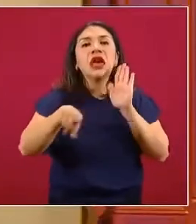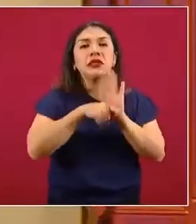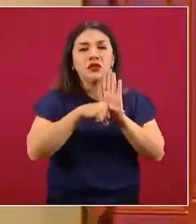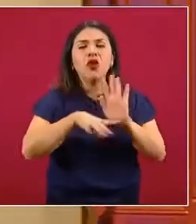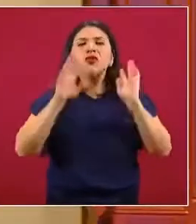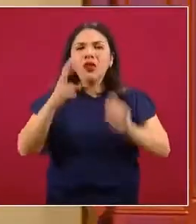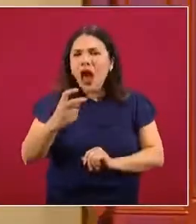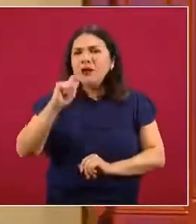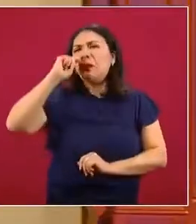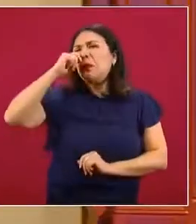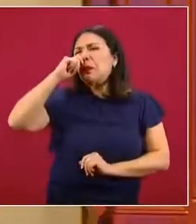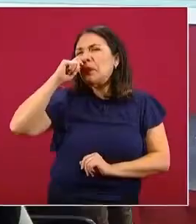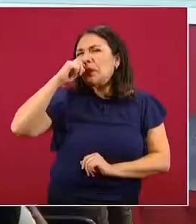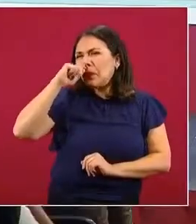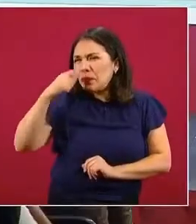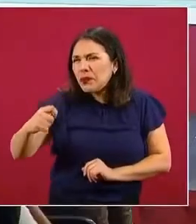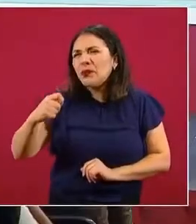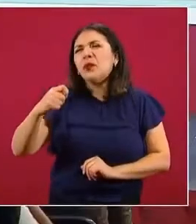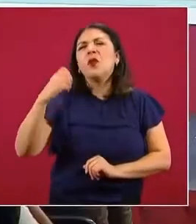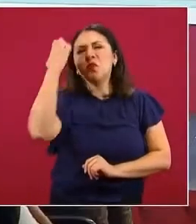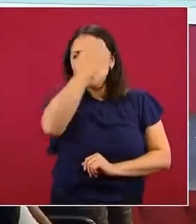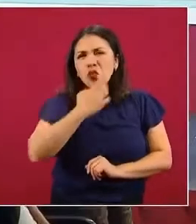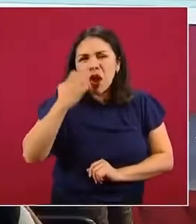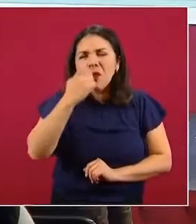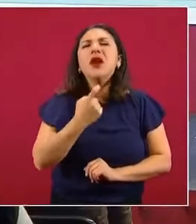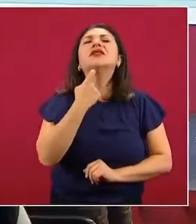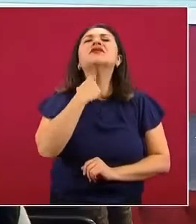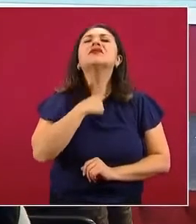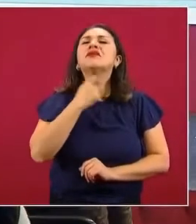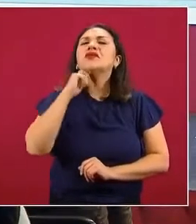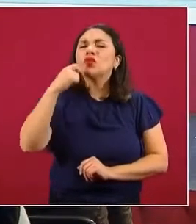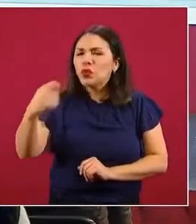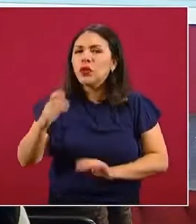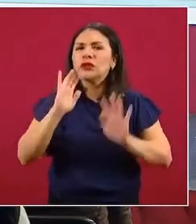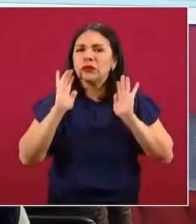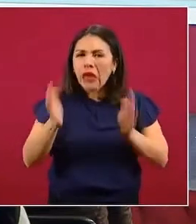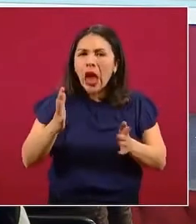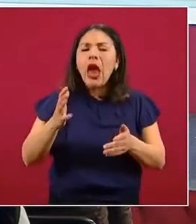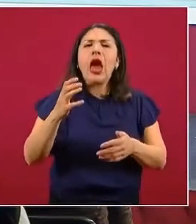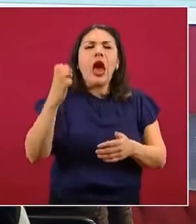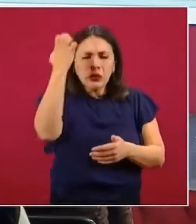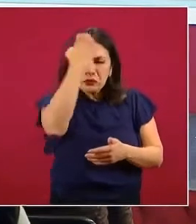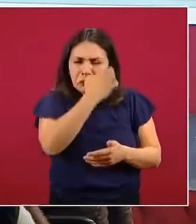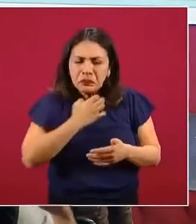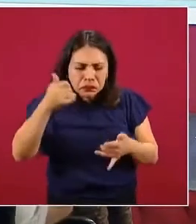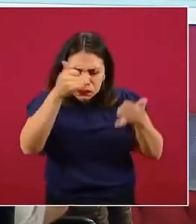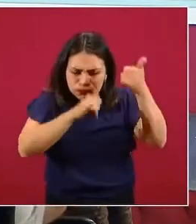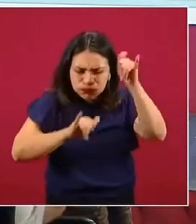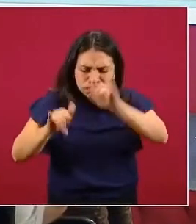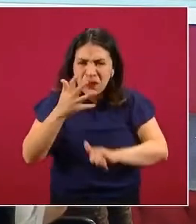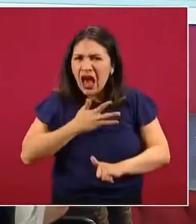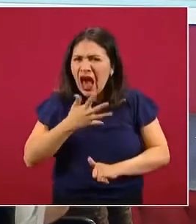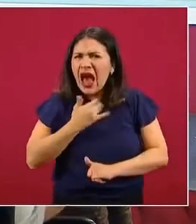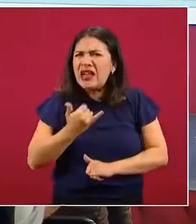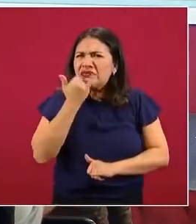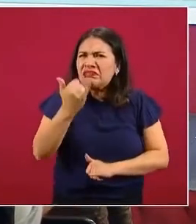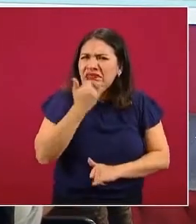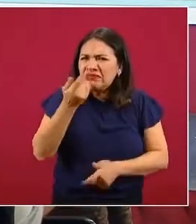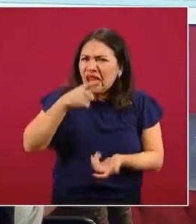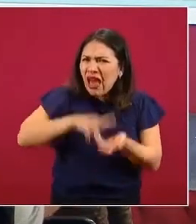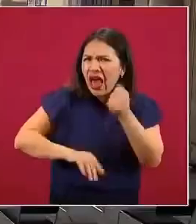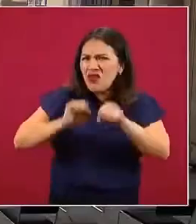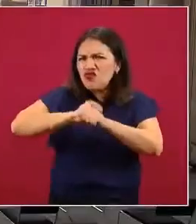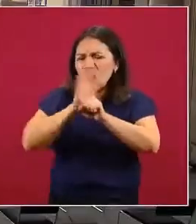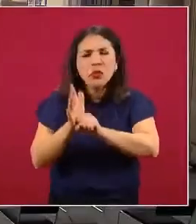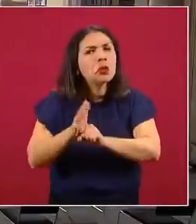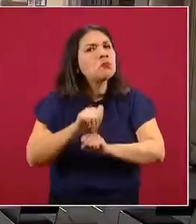el hisopo faríngeo o nasofaríngeo o alguna otra muestra válida para efectos de buscar virus SARS-CoV-2,